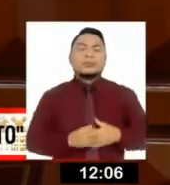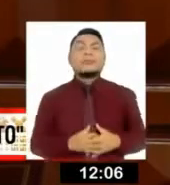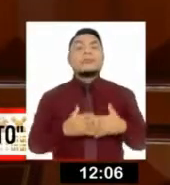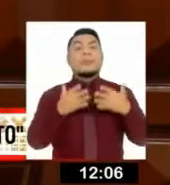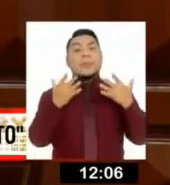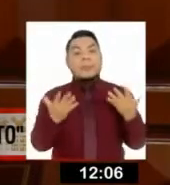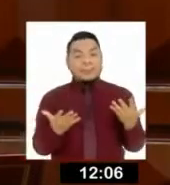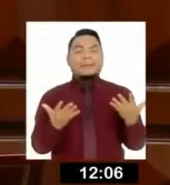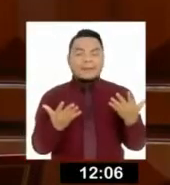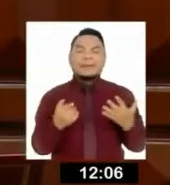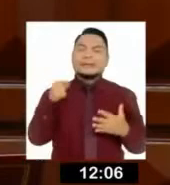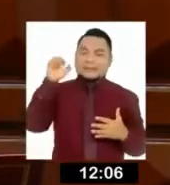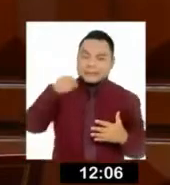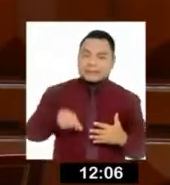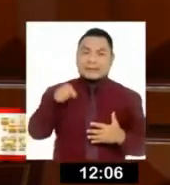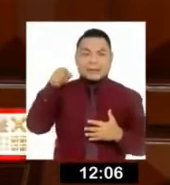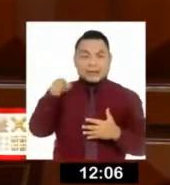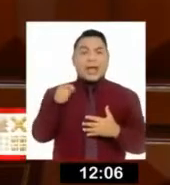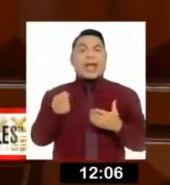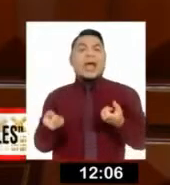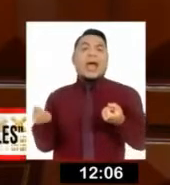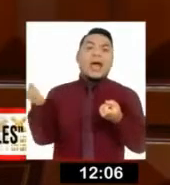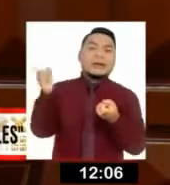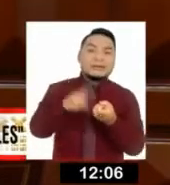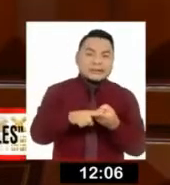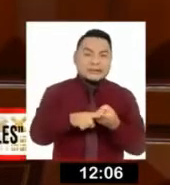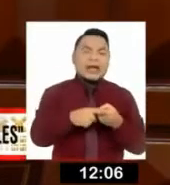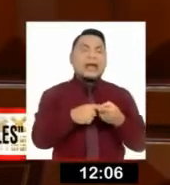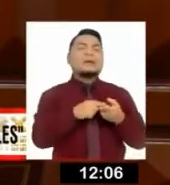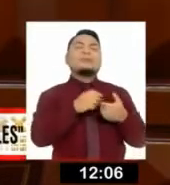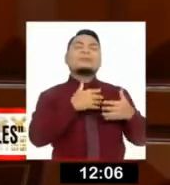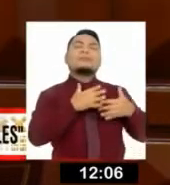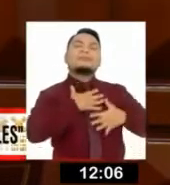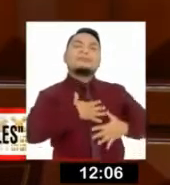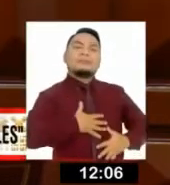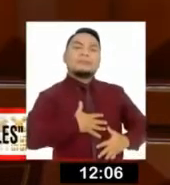Fue así hasta que llegaron